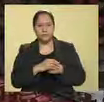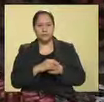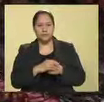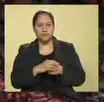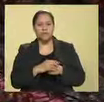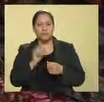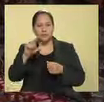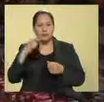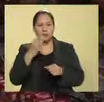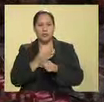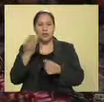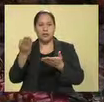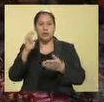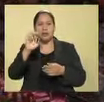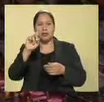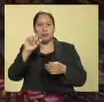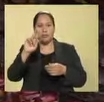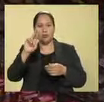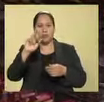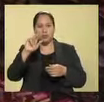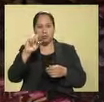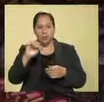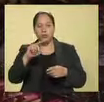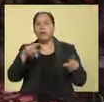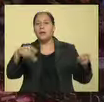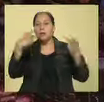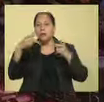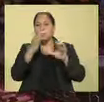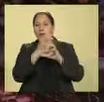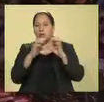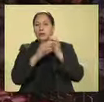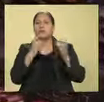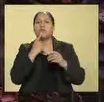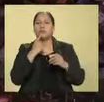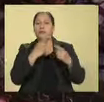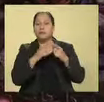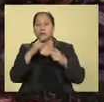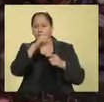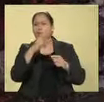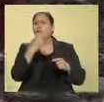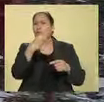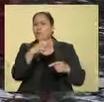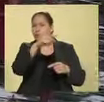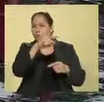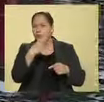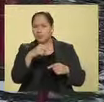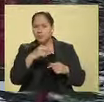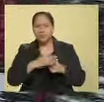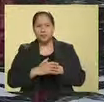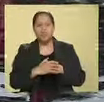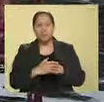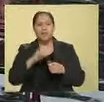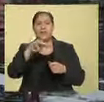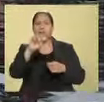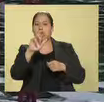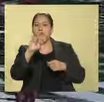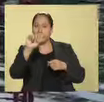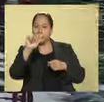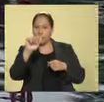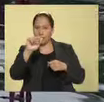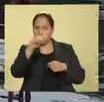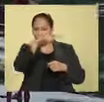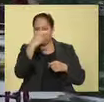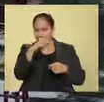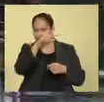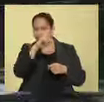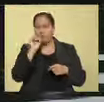Bueno, estoy con Eduardo, quien está vendiendo estas artesanías. ¿Cómo se llaman estas muñecas? Marías. Estas